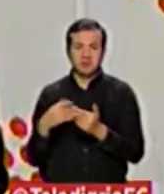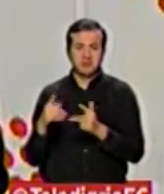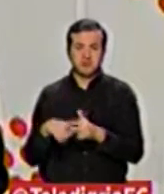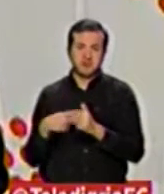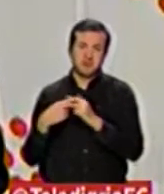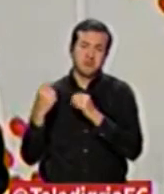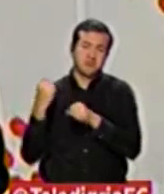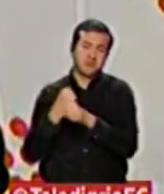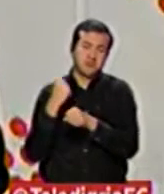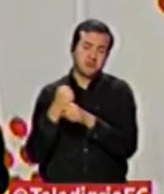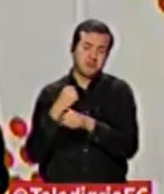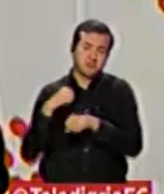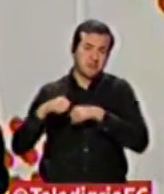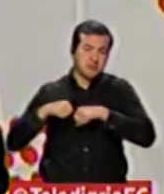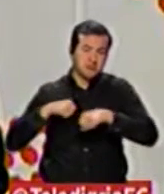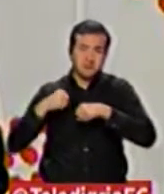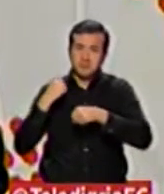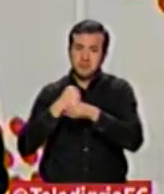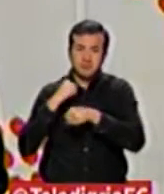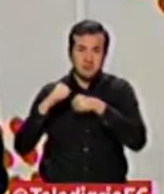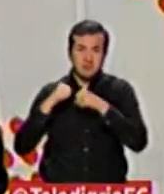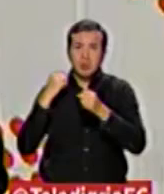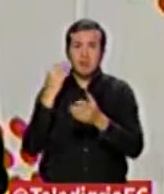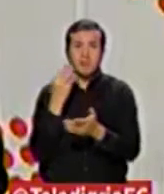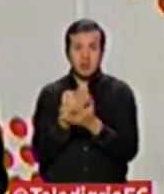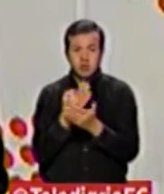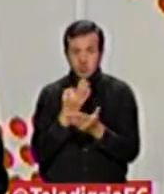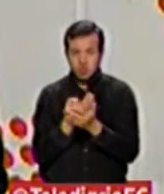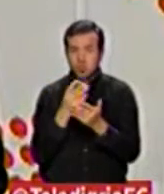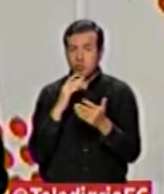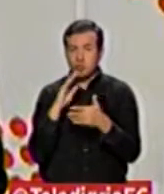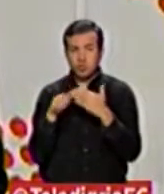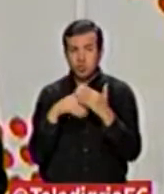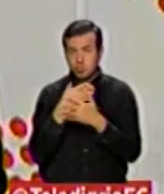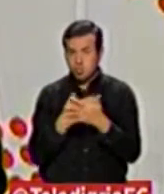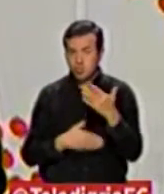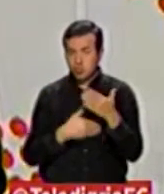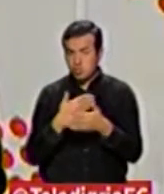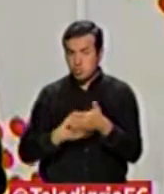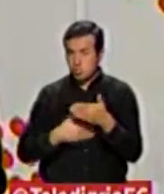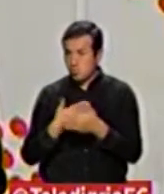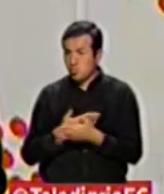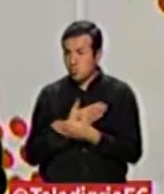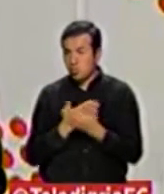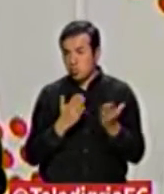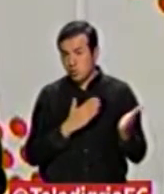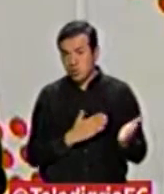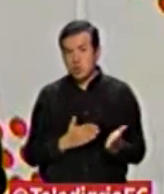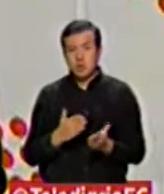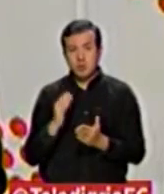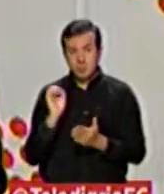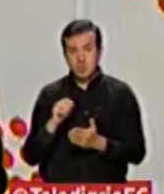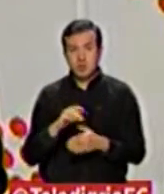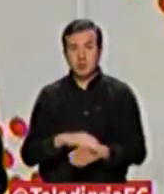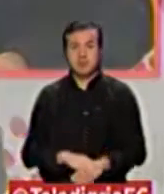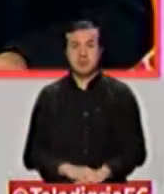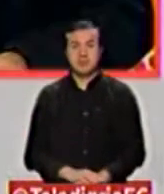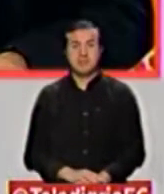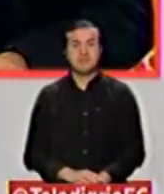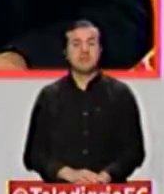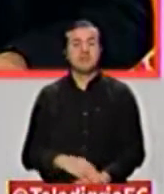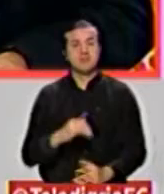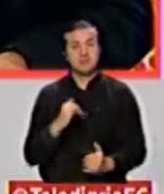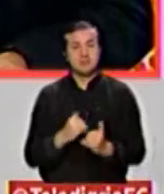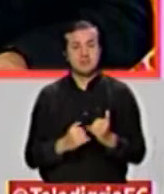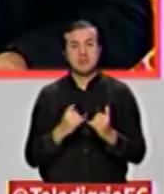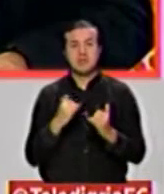a operar, tener las facturas, mandar a hacer toda su documentación para poder operar. Vamos concluyendo.